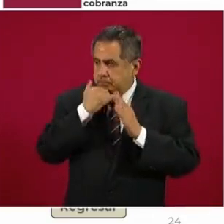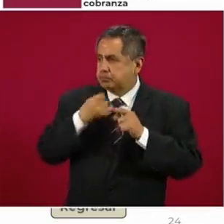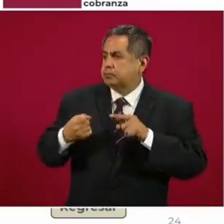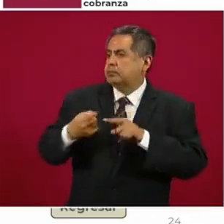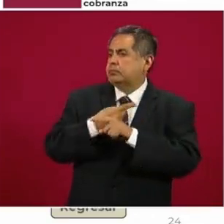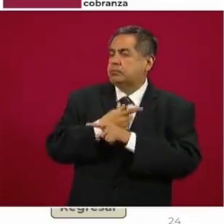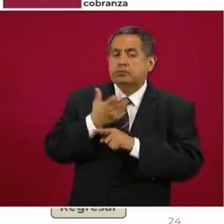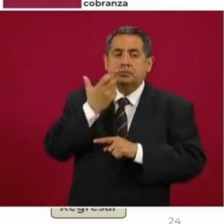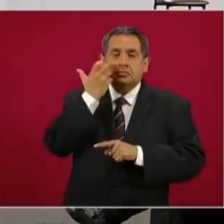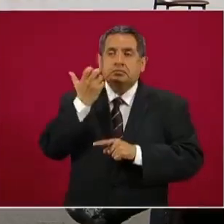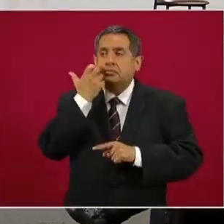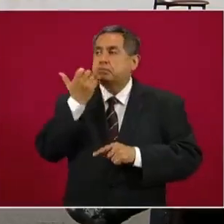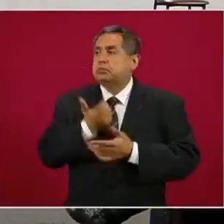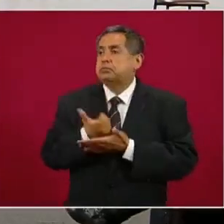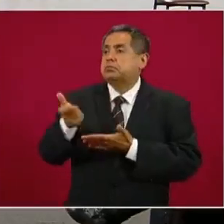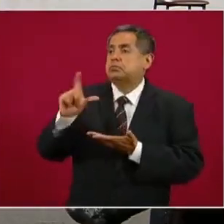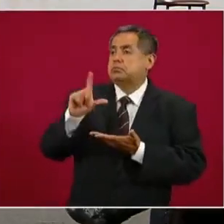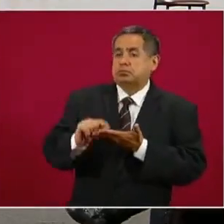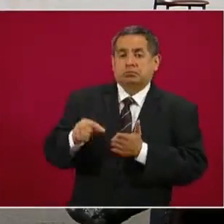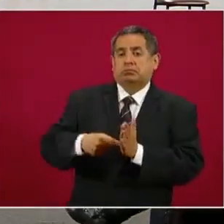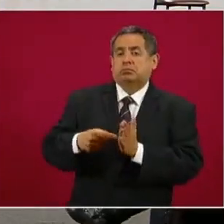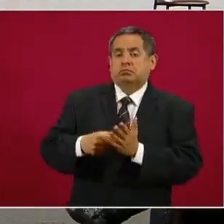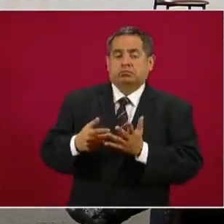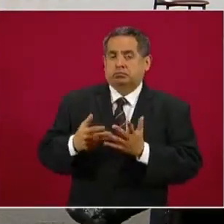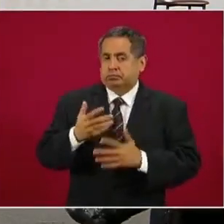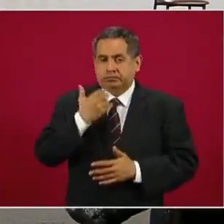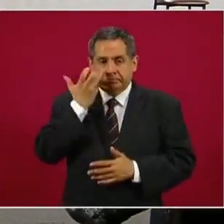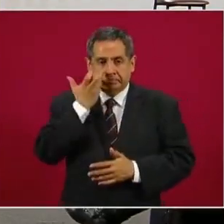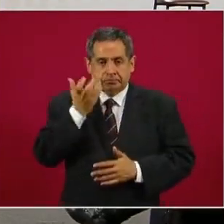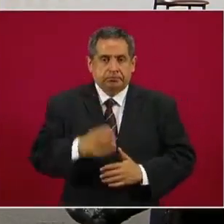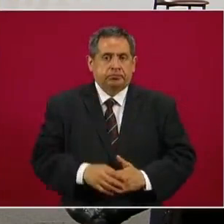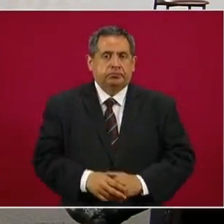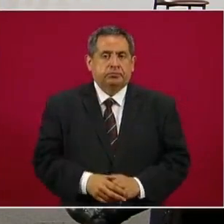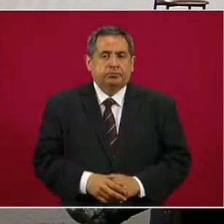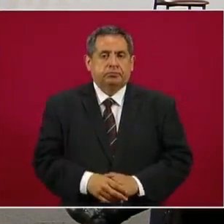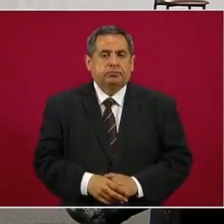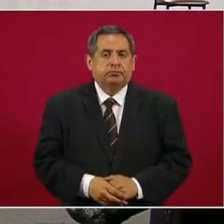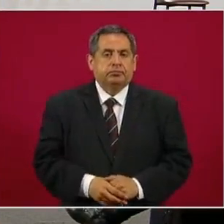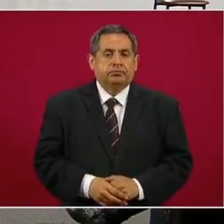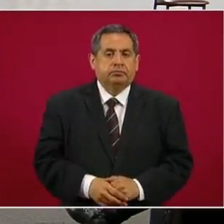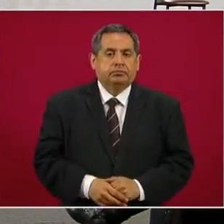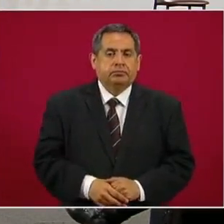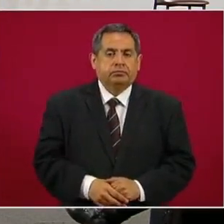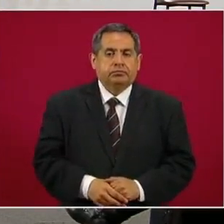el pago de impuestos. Nos regresamos a la principal, por favor.